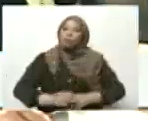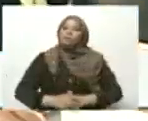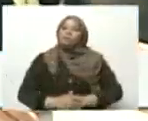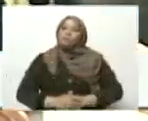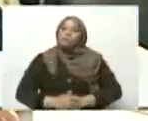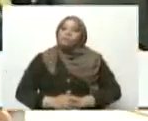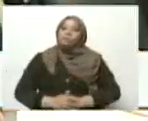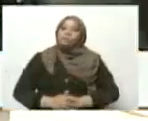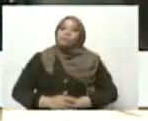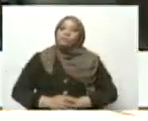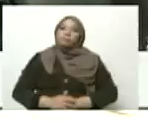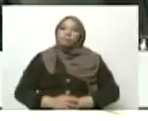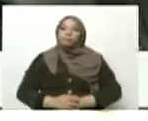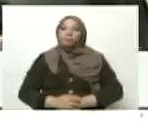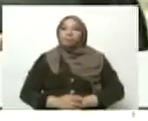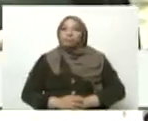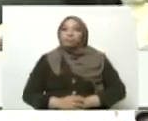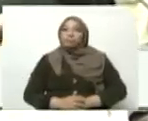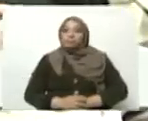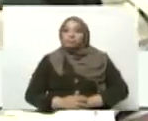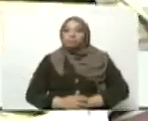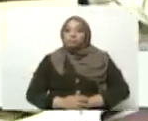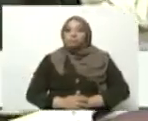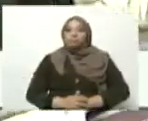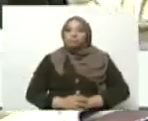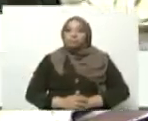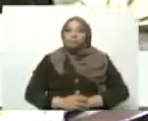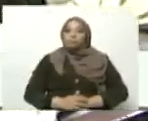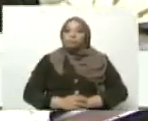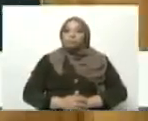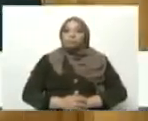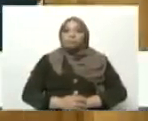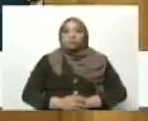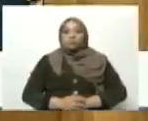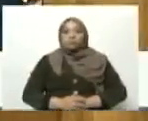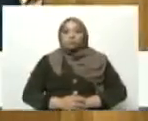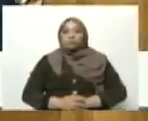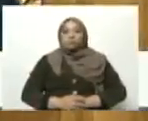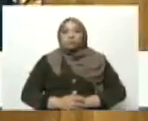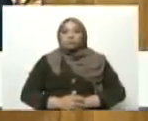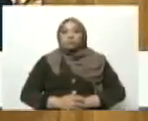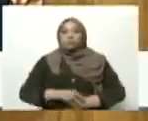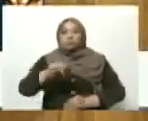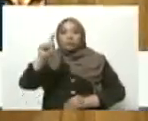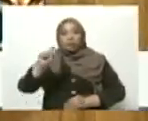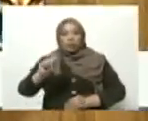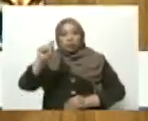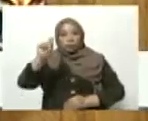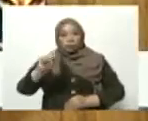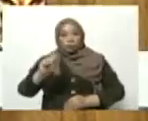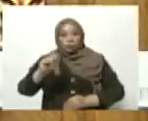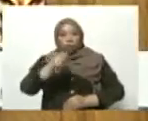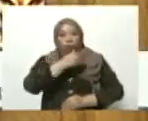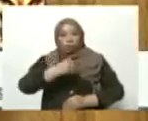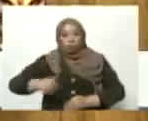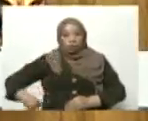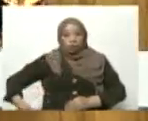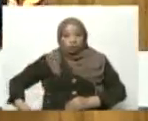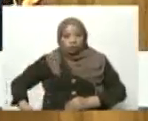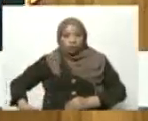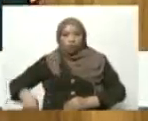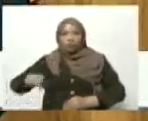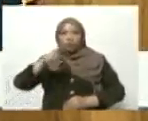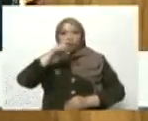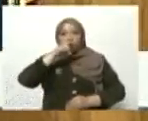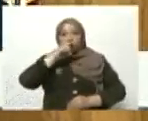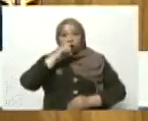Gracias a todos. Vocativo. Honorable diputado Jorge Rodríguez, presidente de la Asamblea Nacional. Honorable diputada